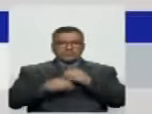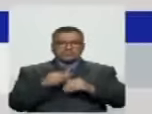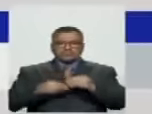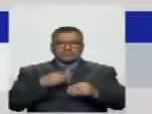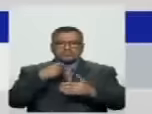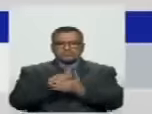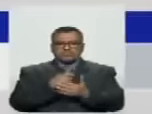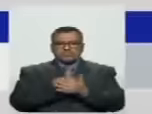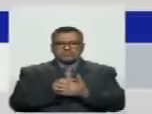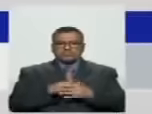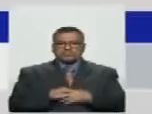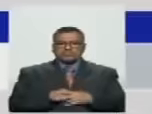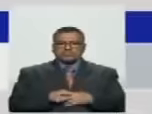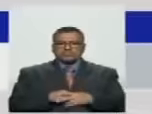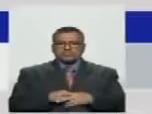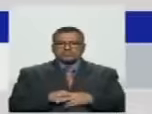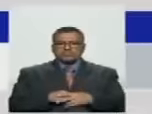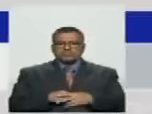capital?